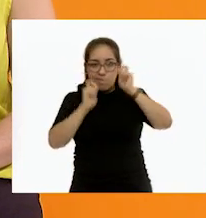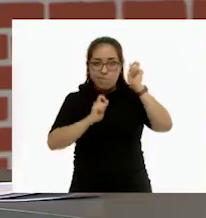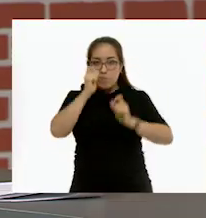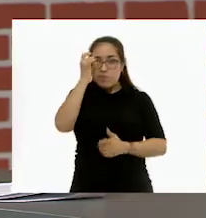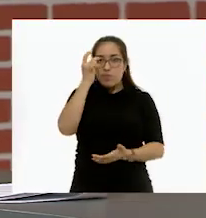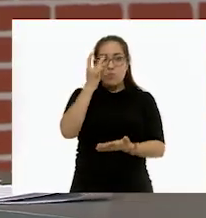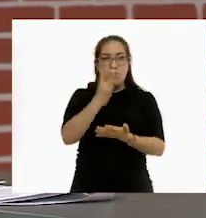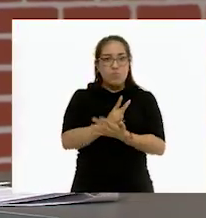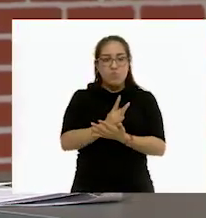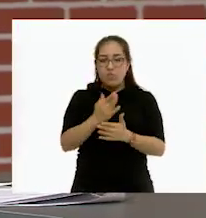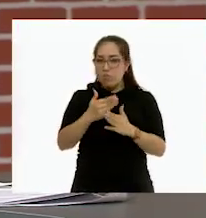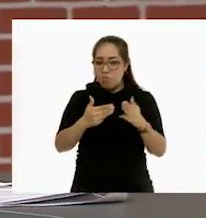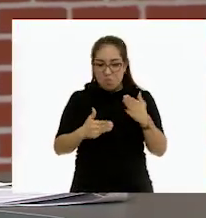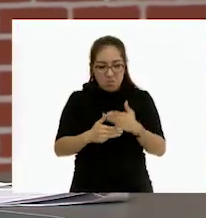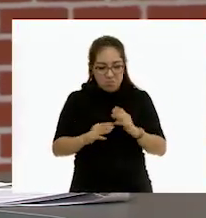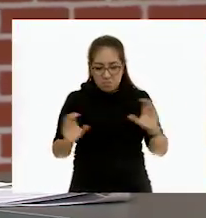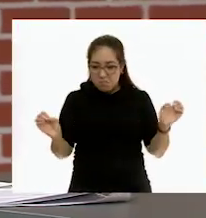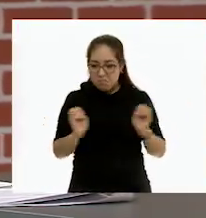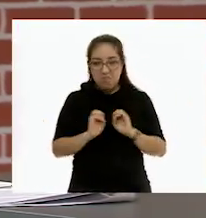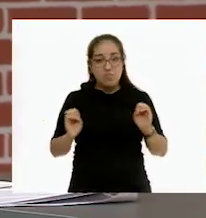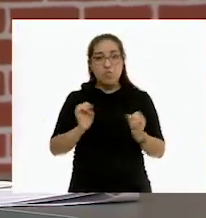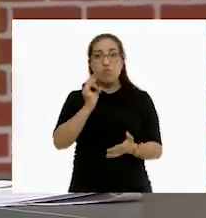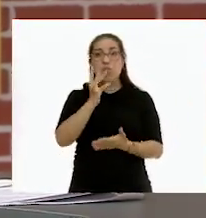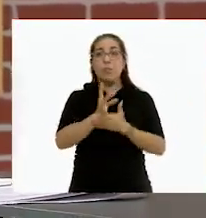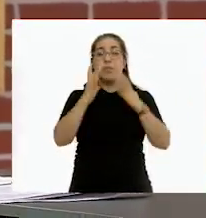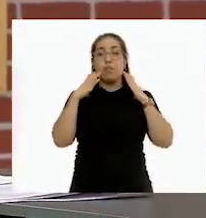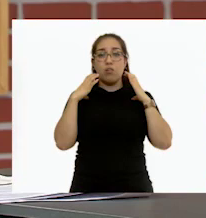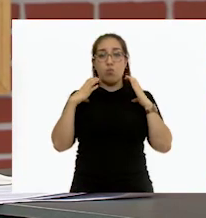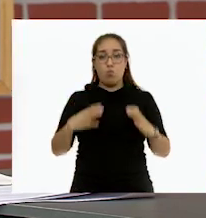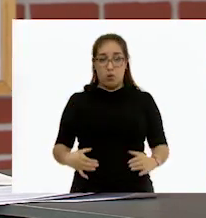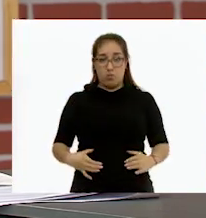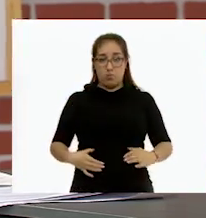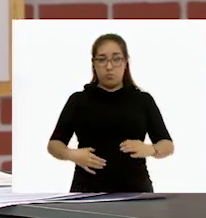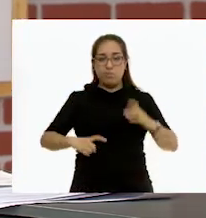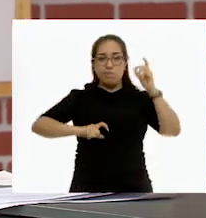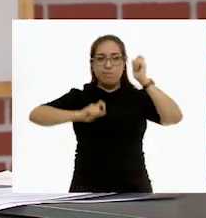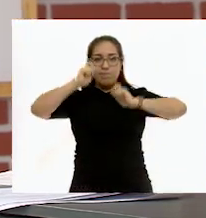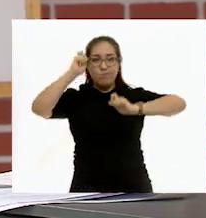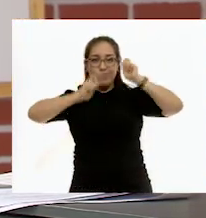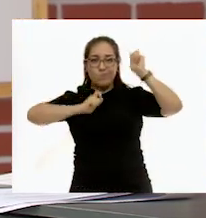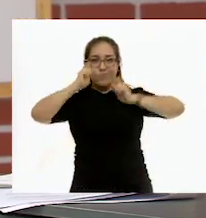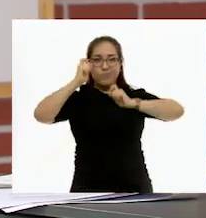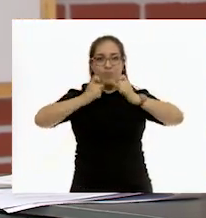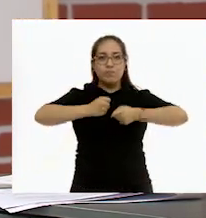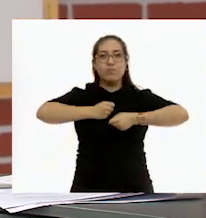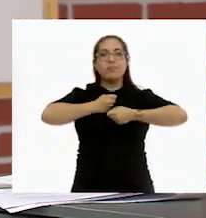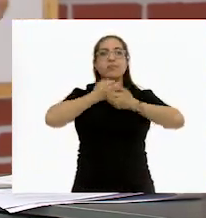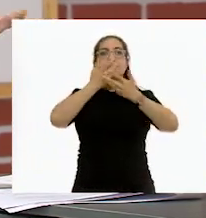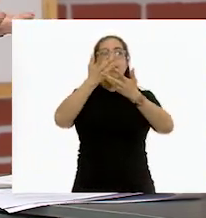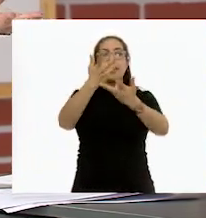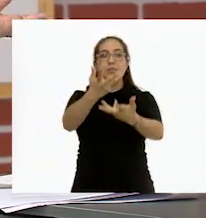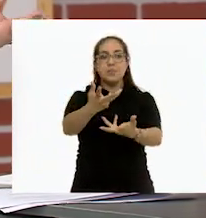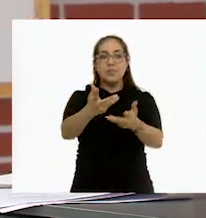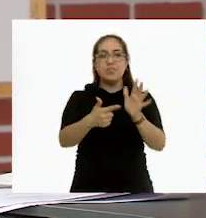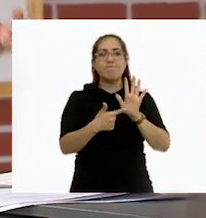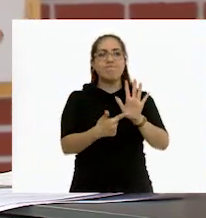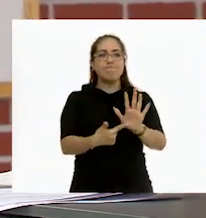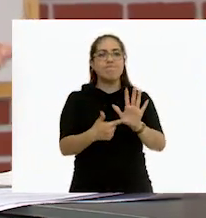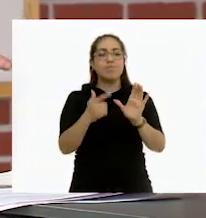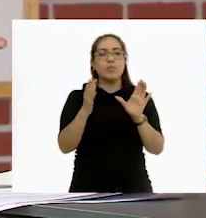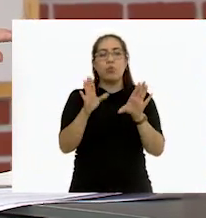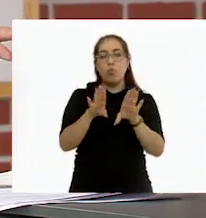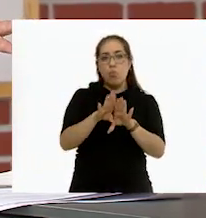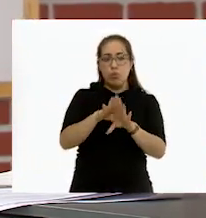utilizar ningún otro material más que su propio cuerpo y sus expresiones, pueden transmitirnos muchas cosas,